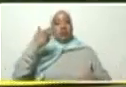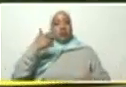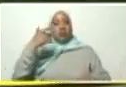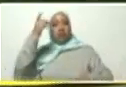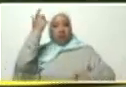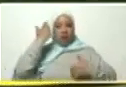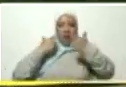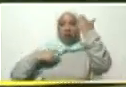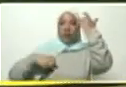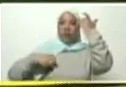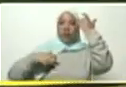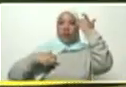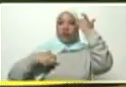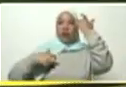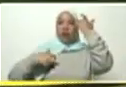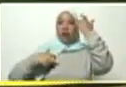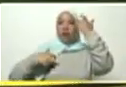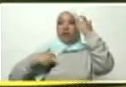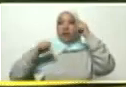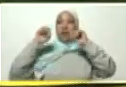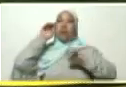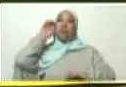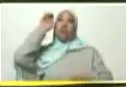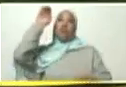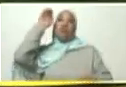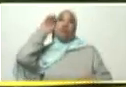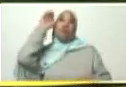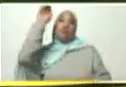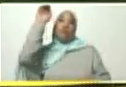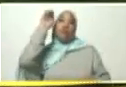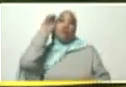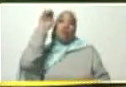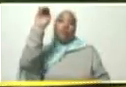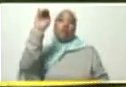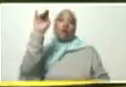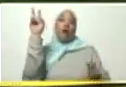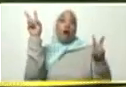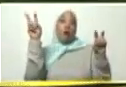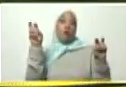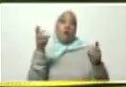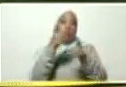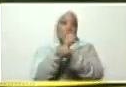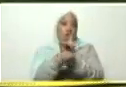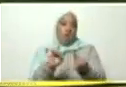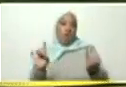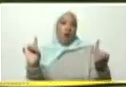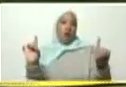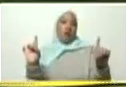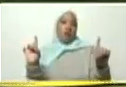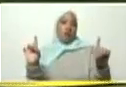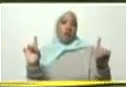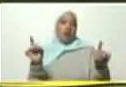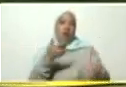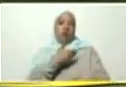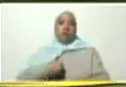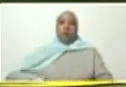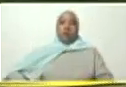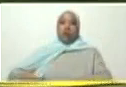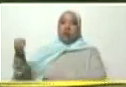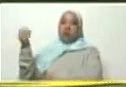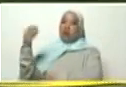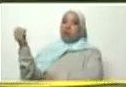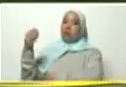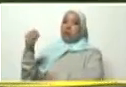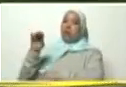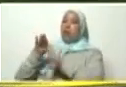chavistas que se pierde de vista dentro del concepto de la nueva democracias Jorge Rodríguez hay que insistir